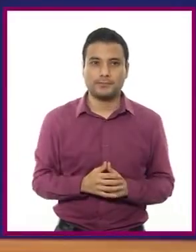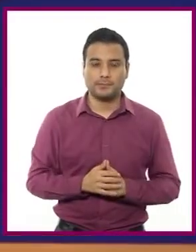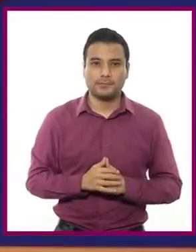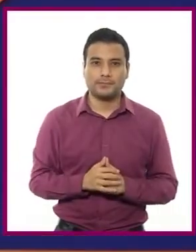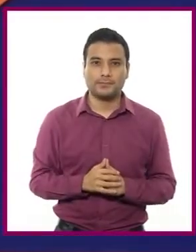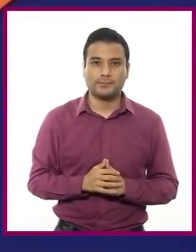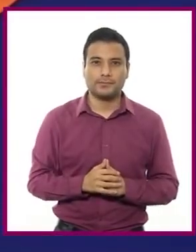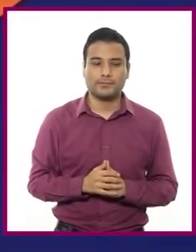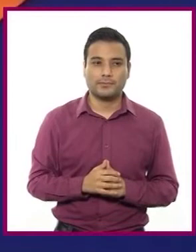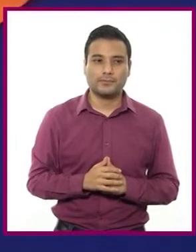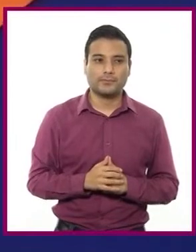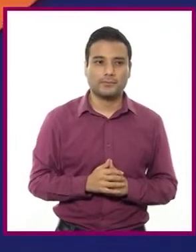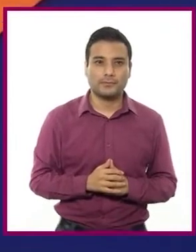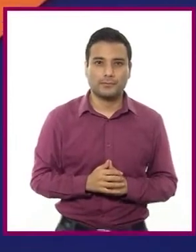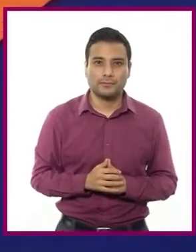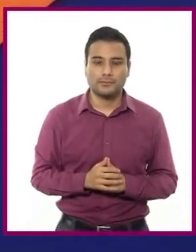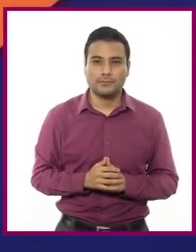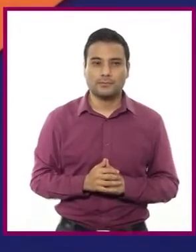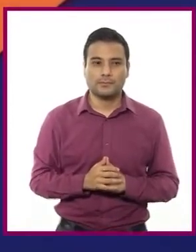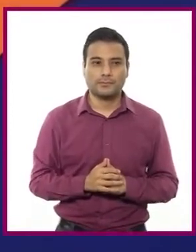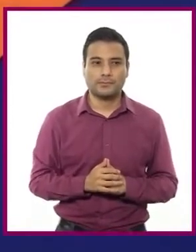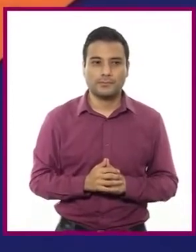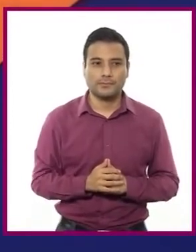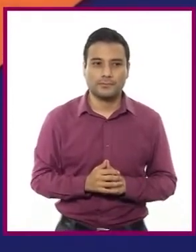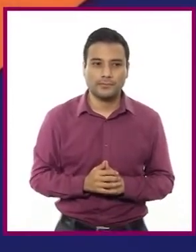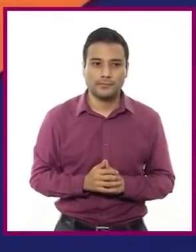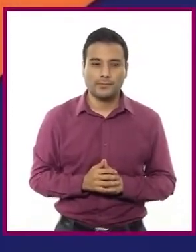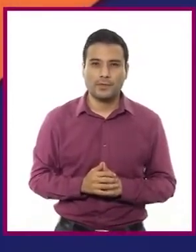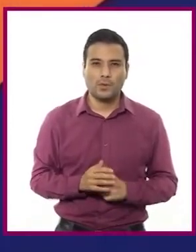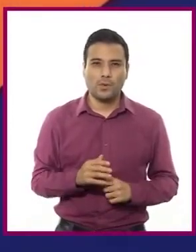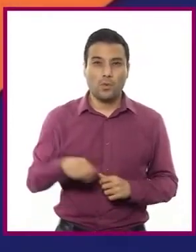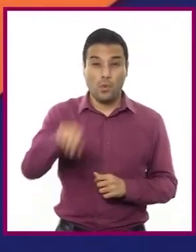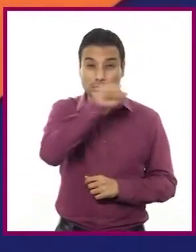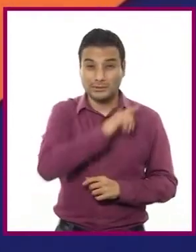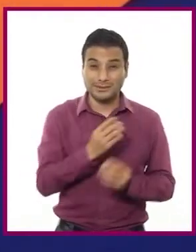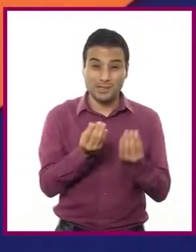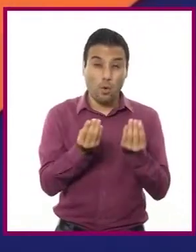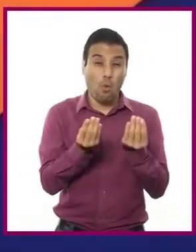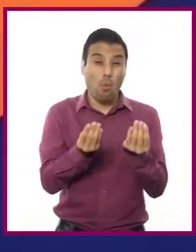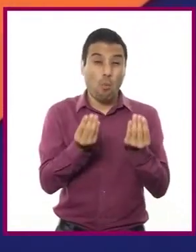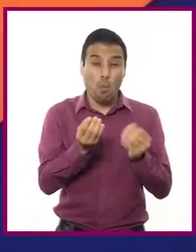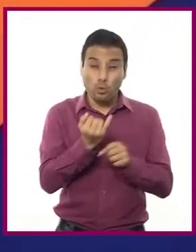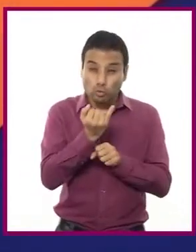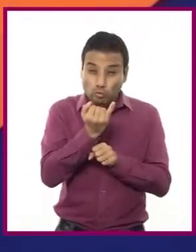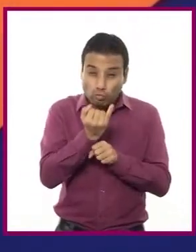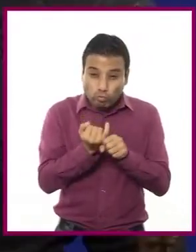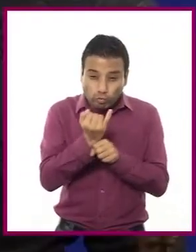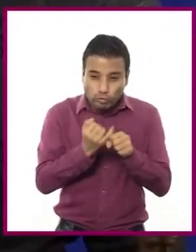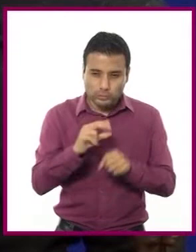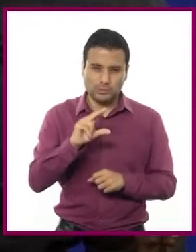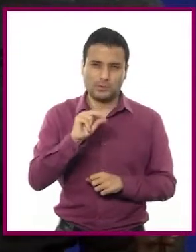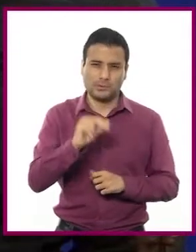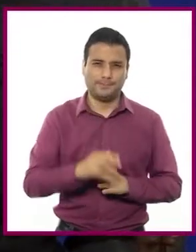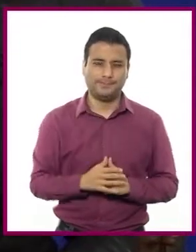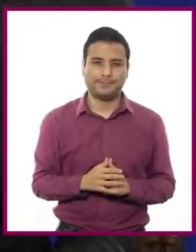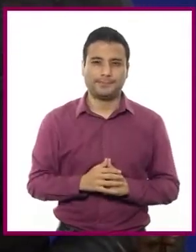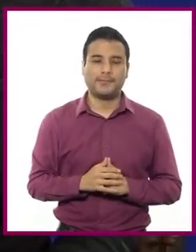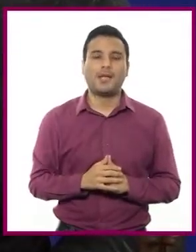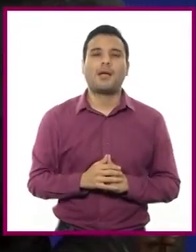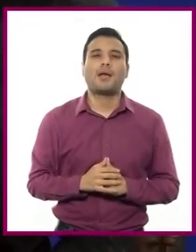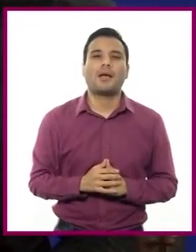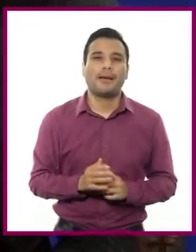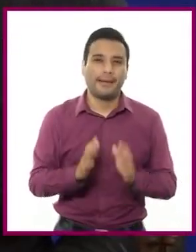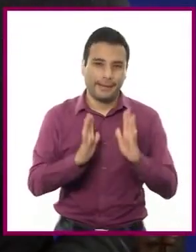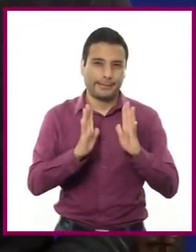No nos perdamos en un mundo de información que poco nos puede ayudar. Entonces podría observar